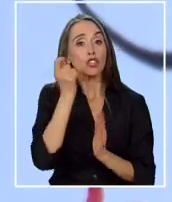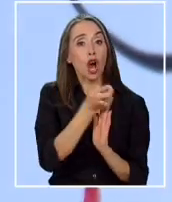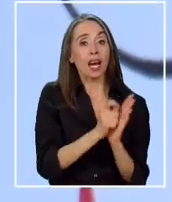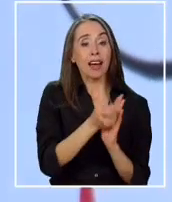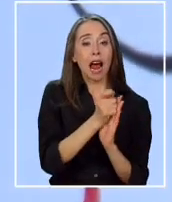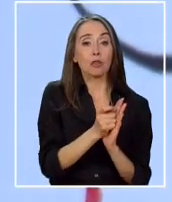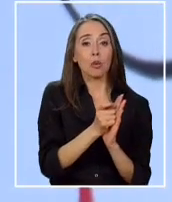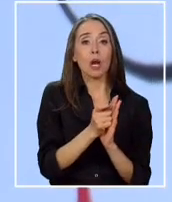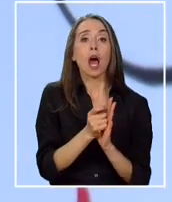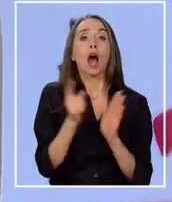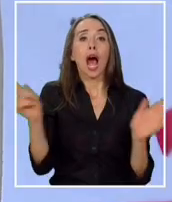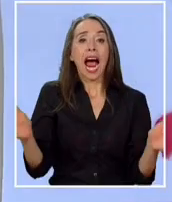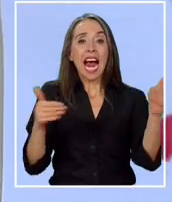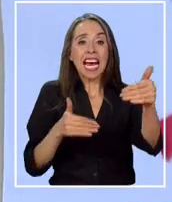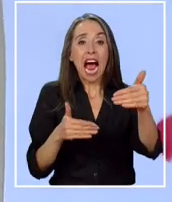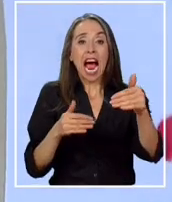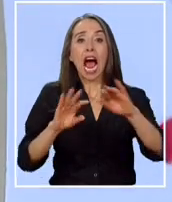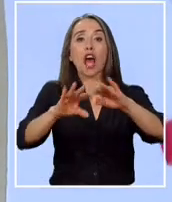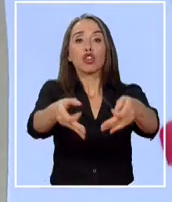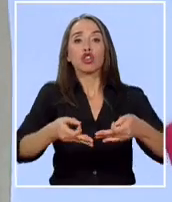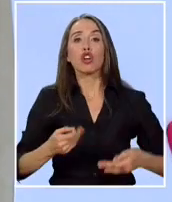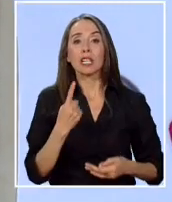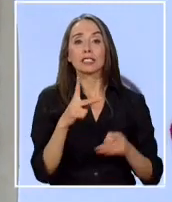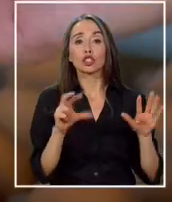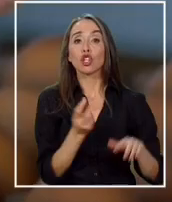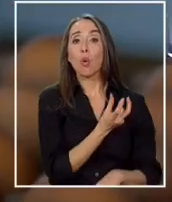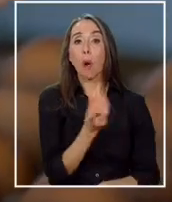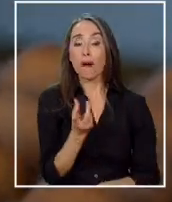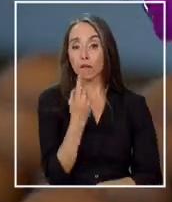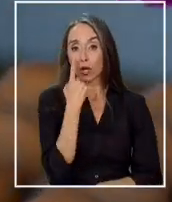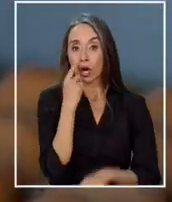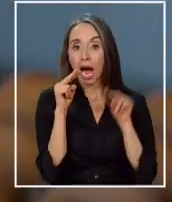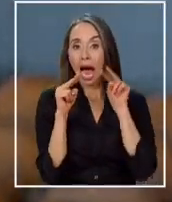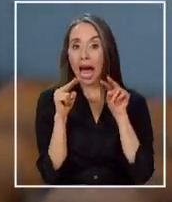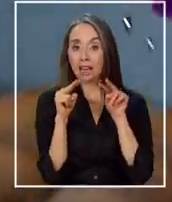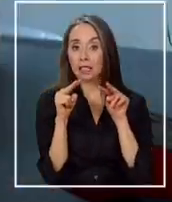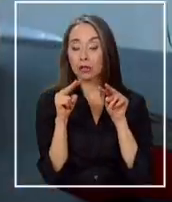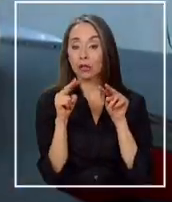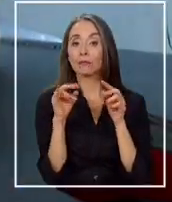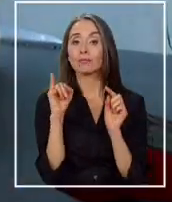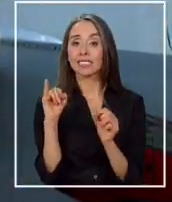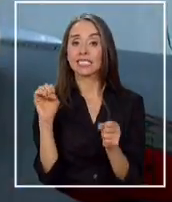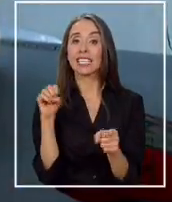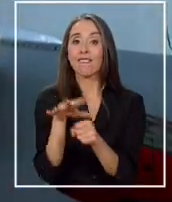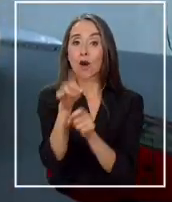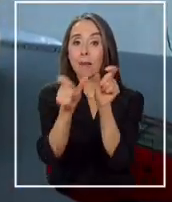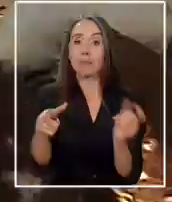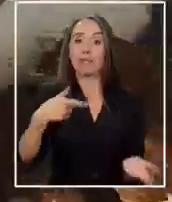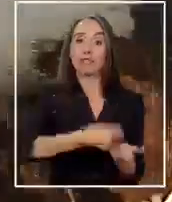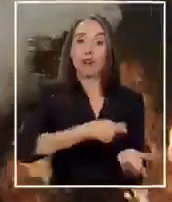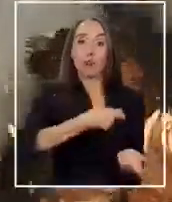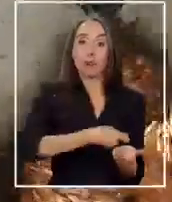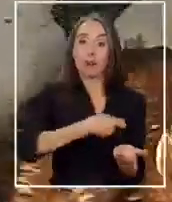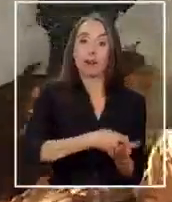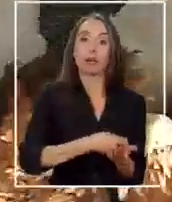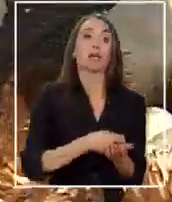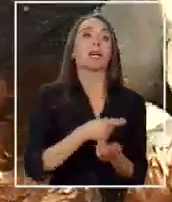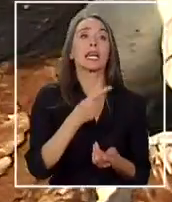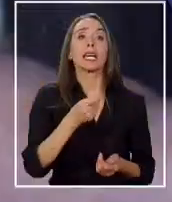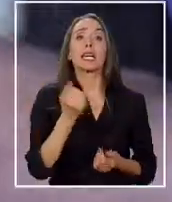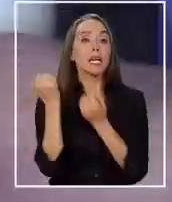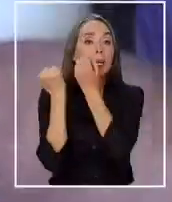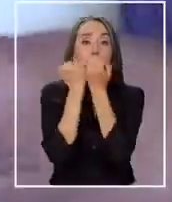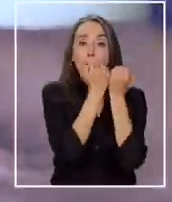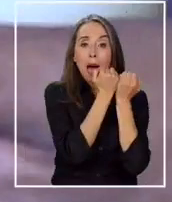calcula que podría llegar la caja de 180 huevos. Pero atención, que hay un factor que sí juega a favor de los consumidores. Y como el maíz